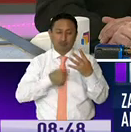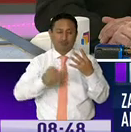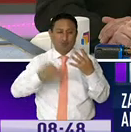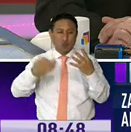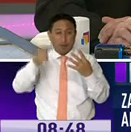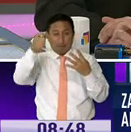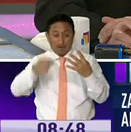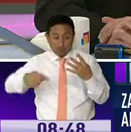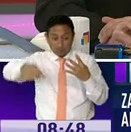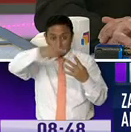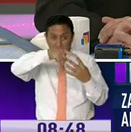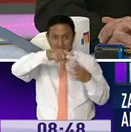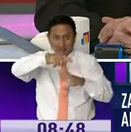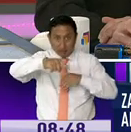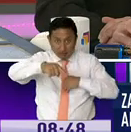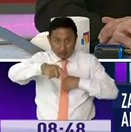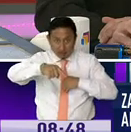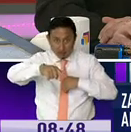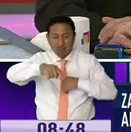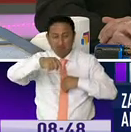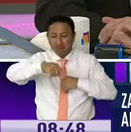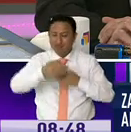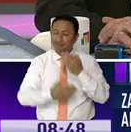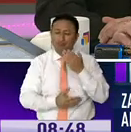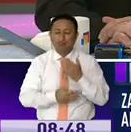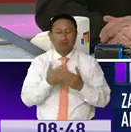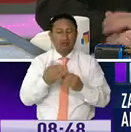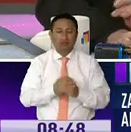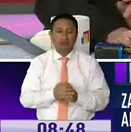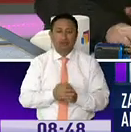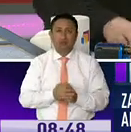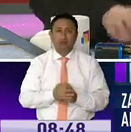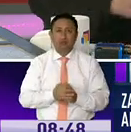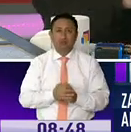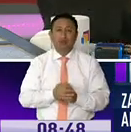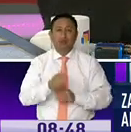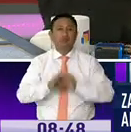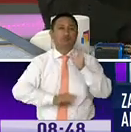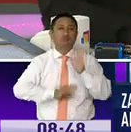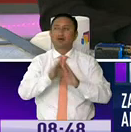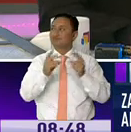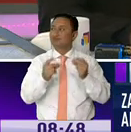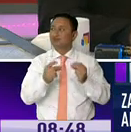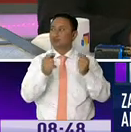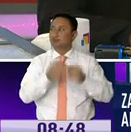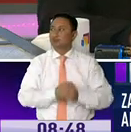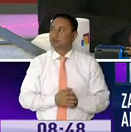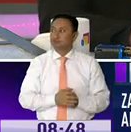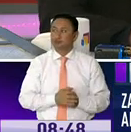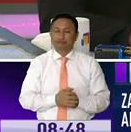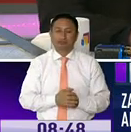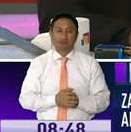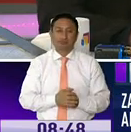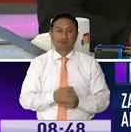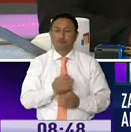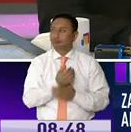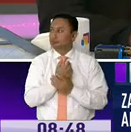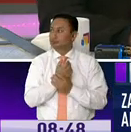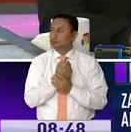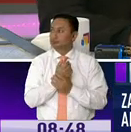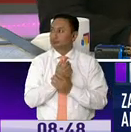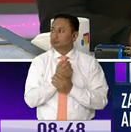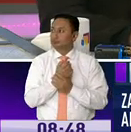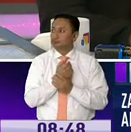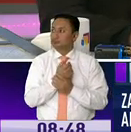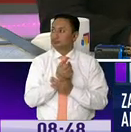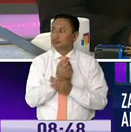la ciudadanía hace conciencia de esto, pues nosotros vamos esta crisis a superarla lo más rápido posible, cuál es la idea de nosotros. Pero sobre